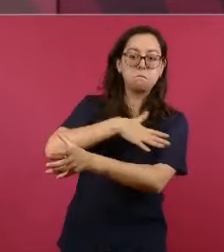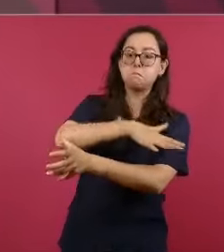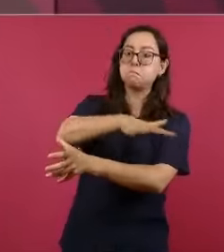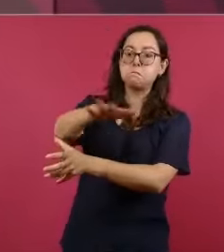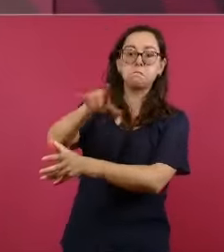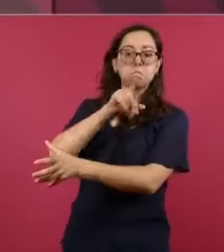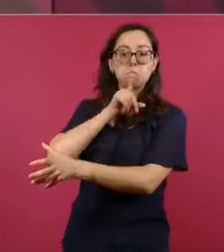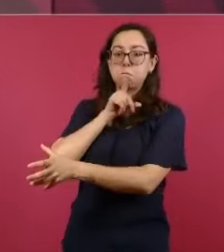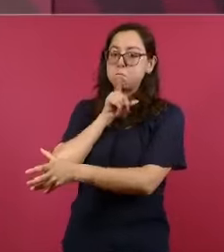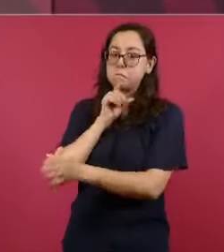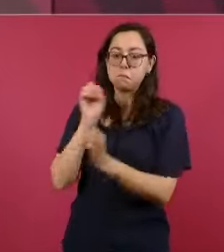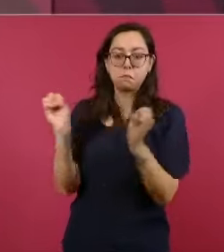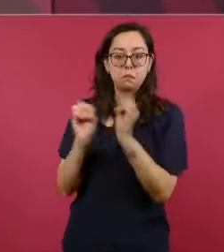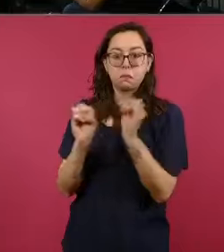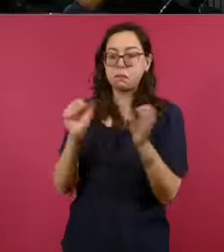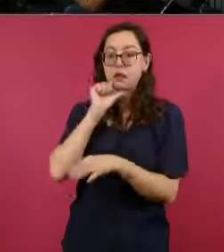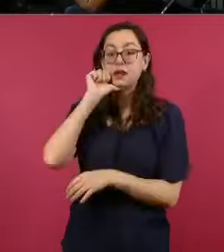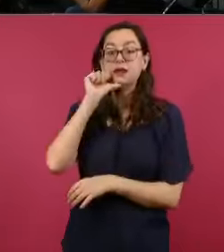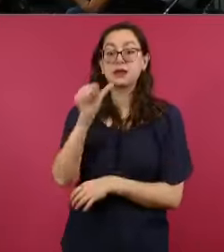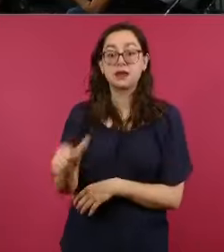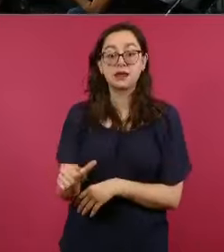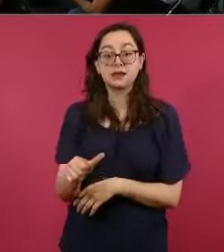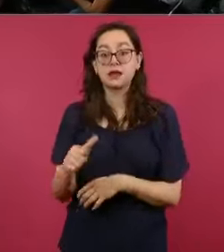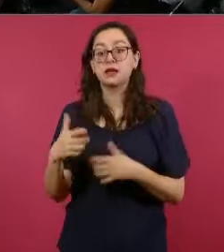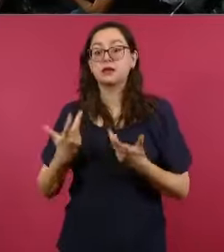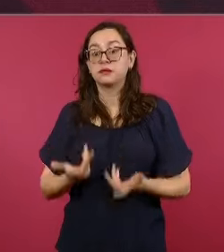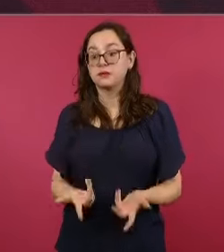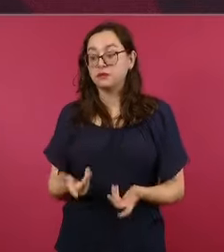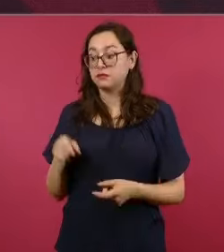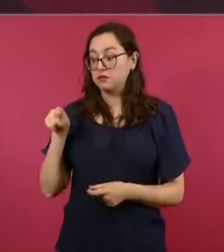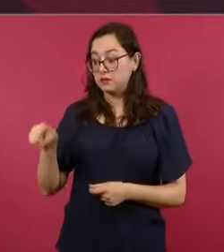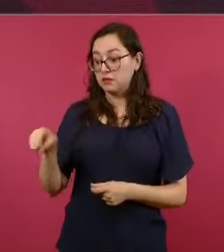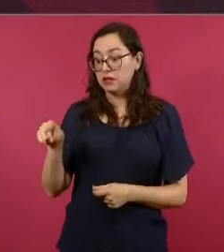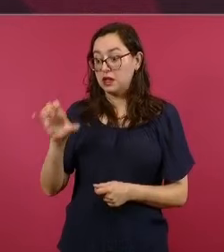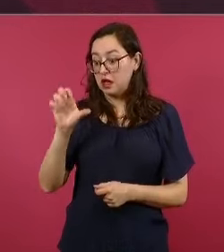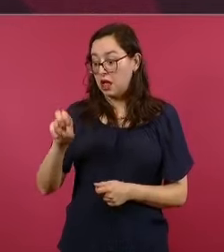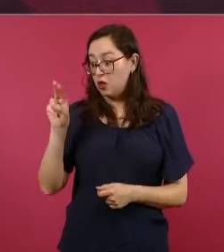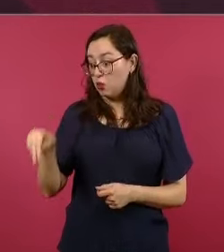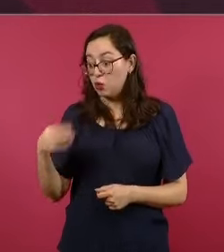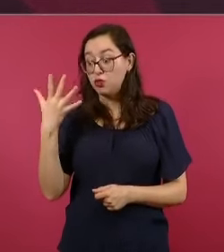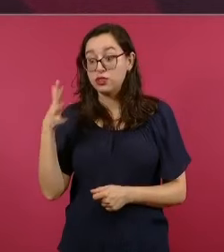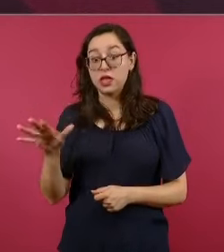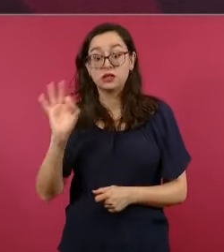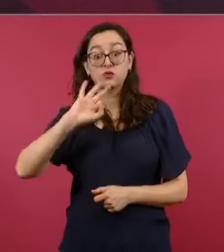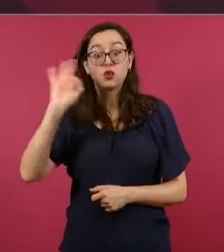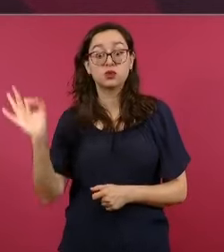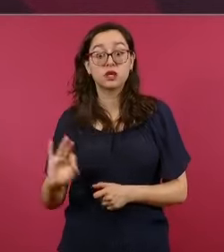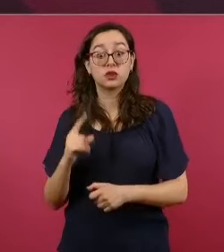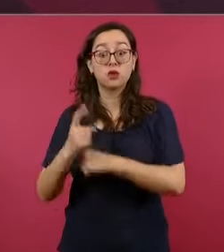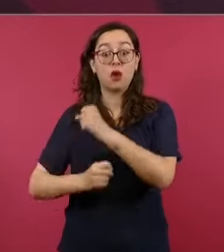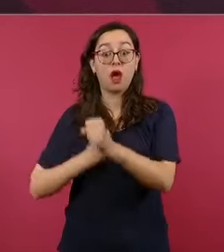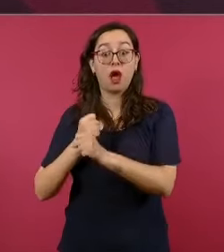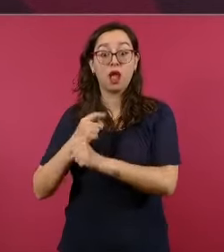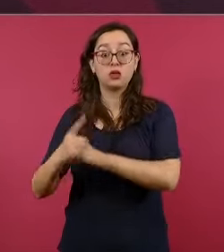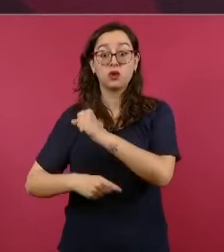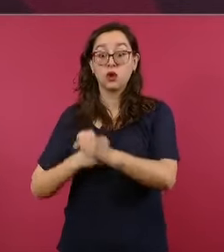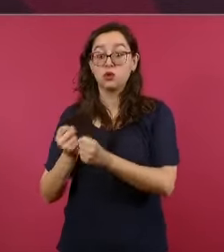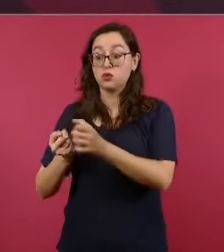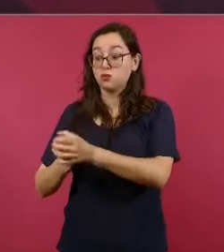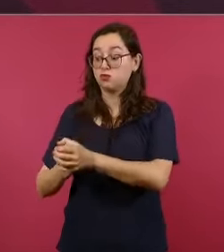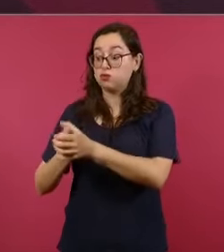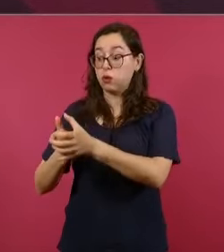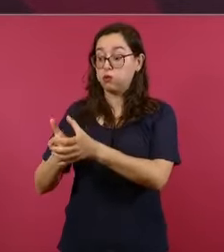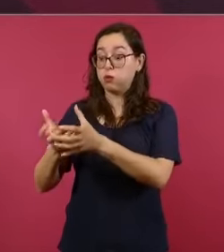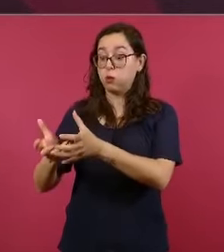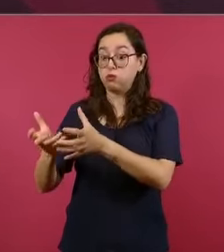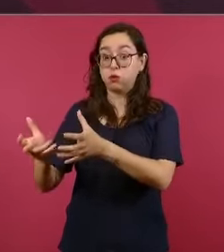tasas de crecimiento de hasta 10% anual era Cancún y sigue creciendo Y ahora con